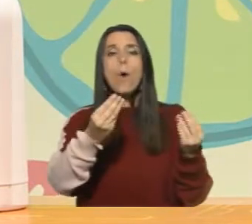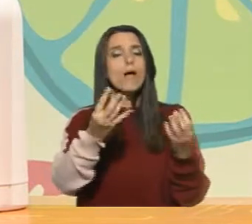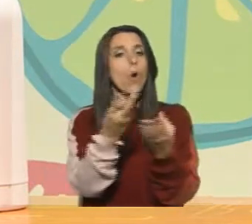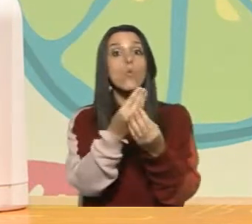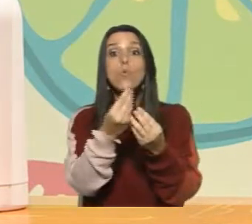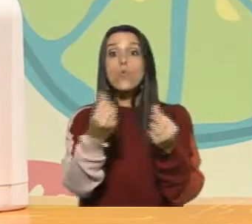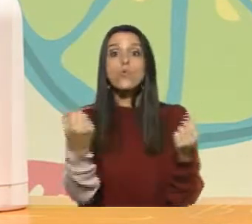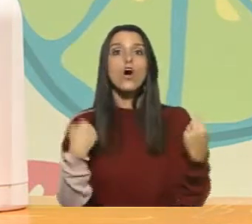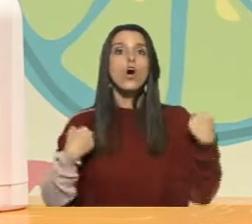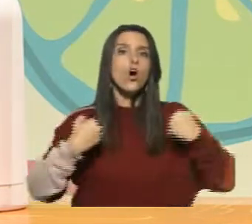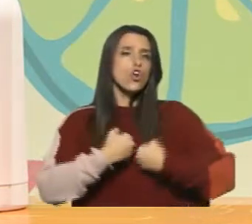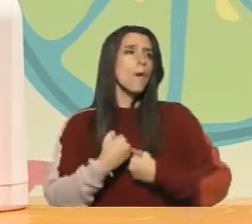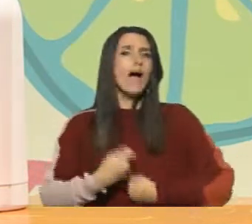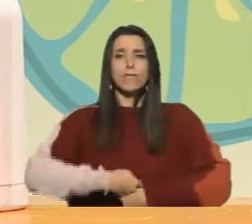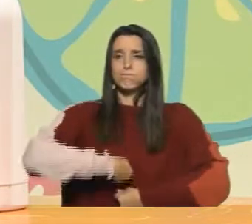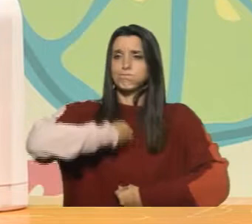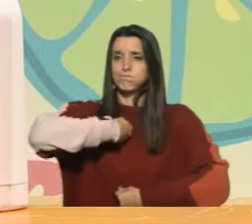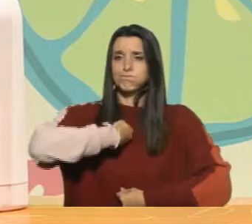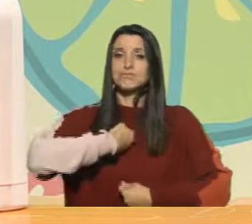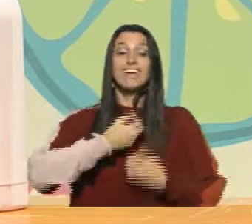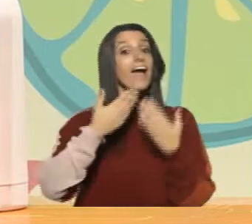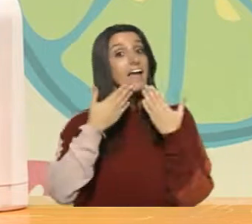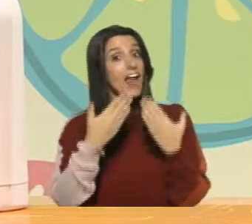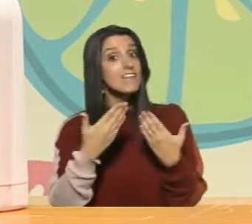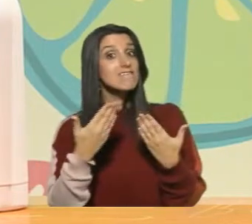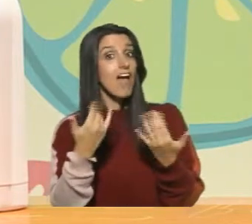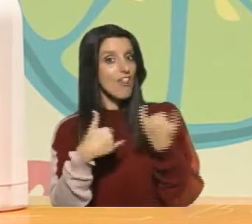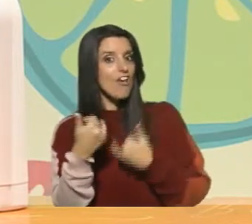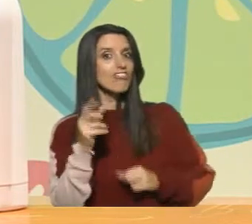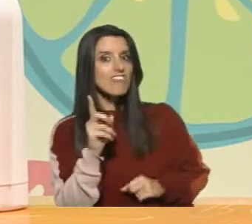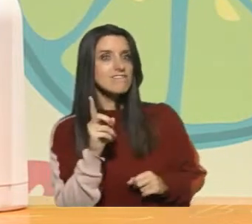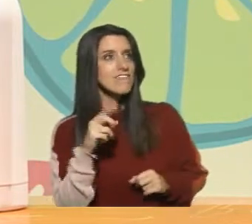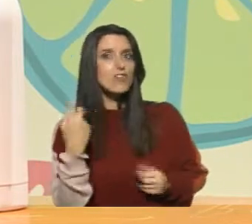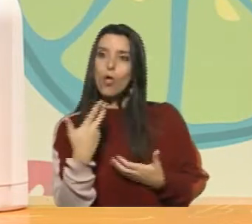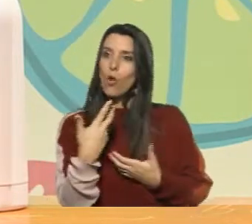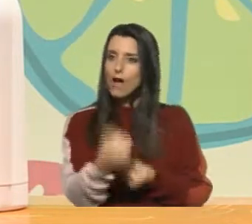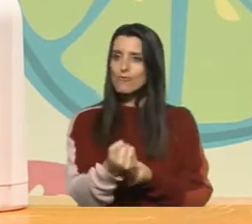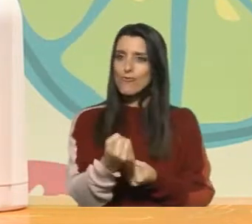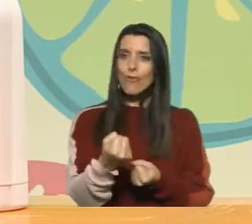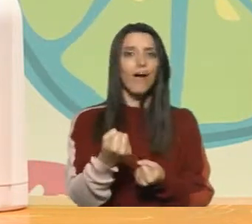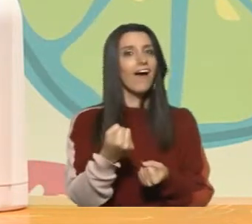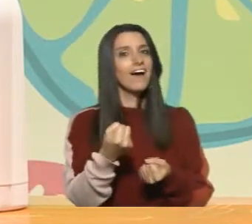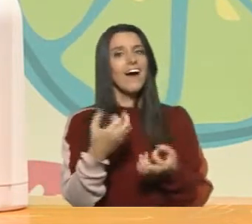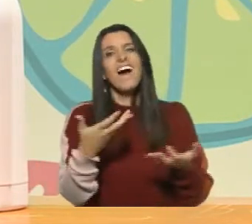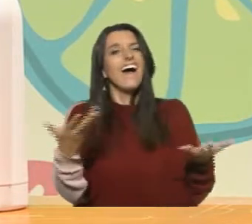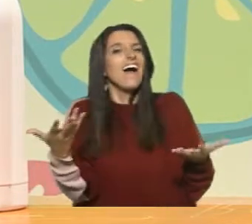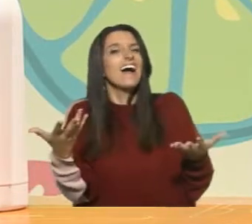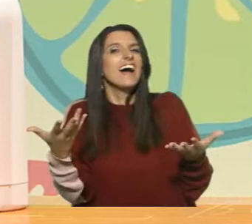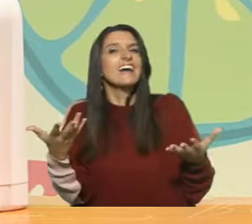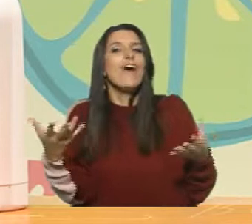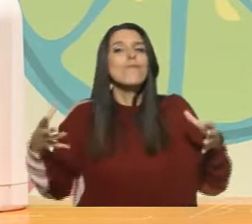usar ropa de más abrigo. Perfecto. Así que gracias. Ayuda a la comunidad con todos nuestros televidentes. Acá somos una